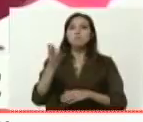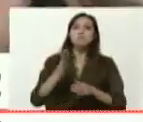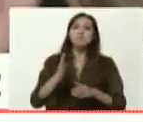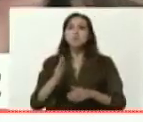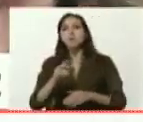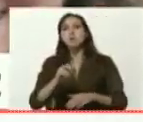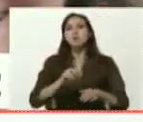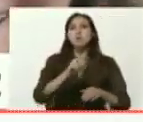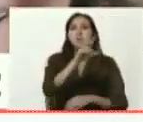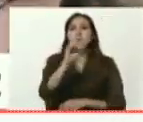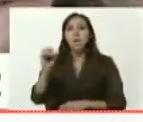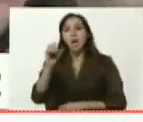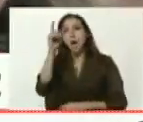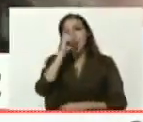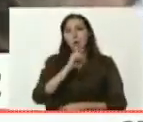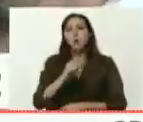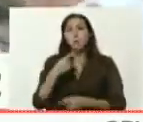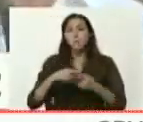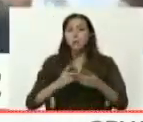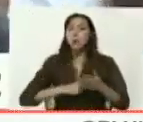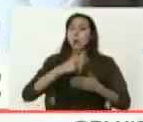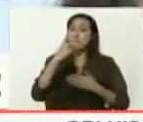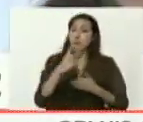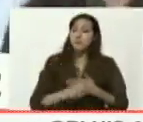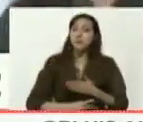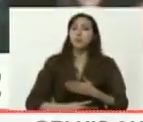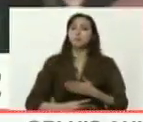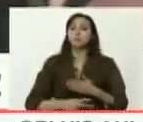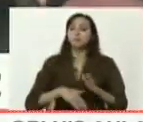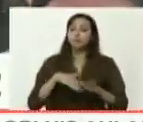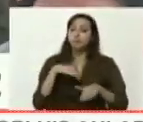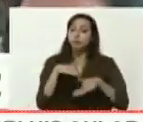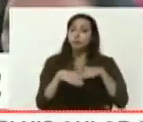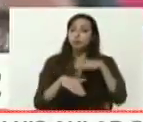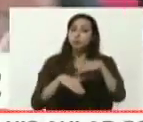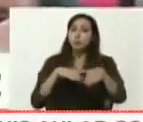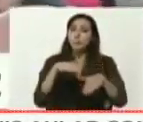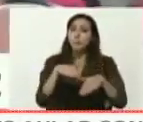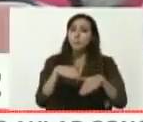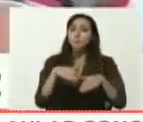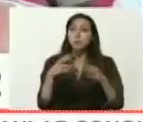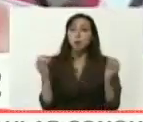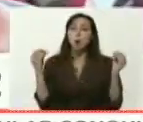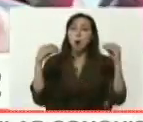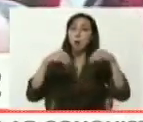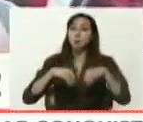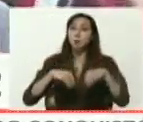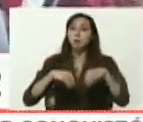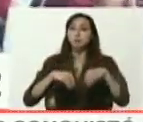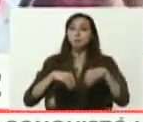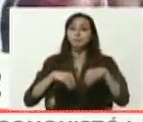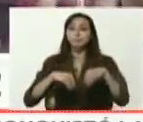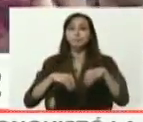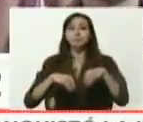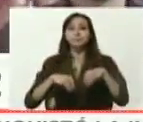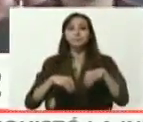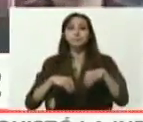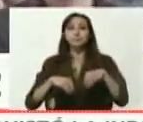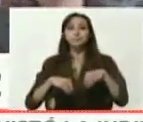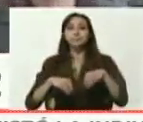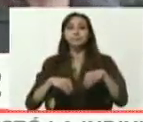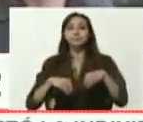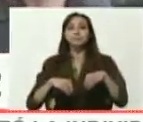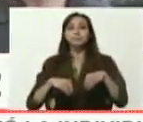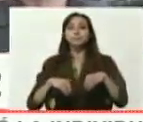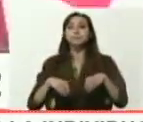que planificarlo minuciosamente. Eso fue un acuerdo de la plenaria